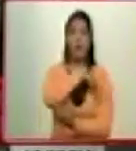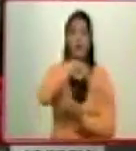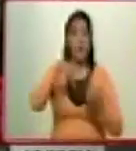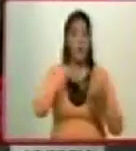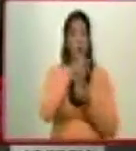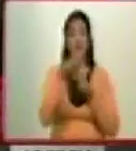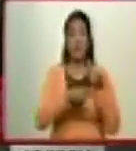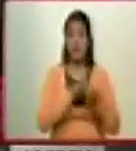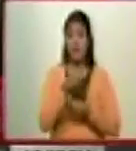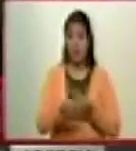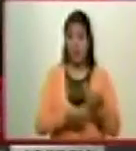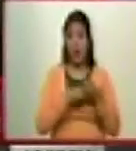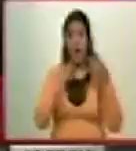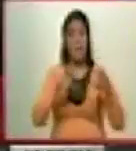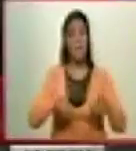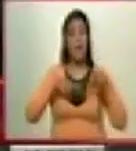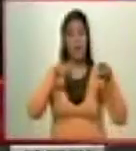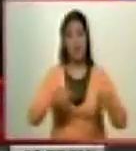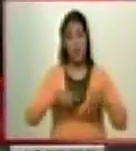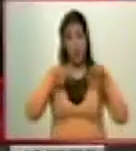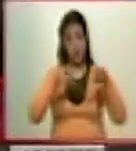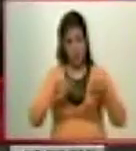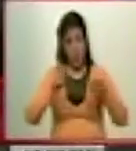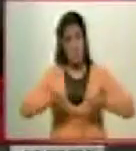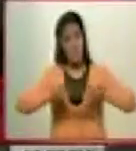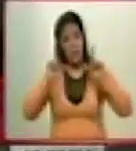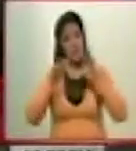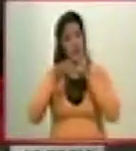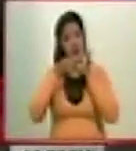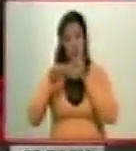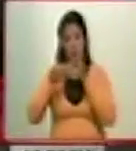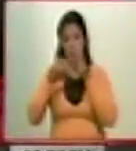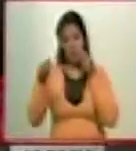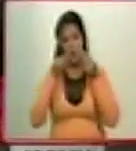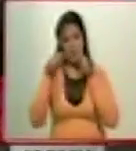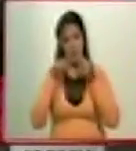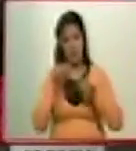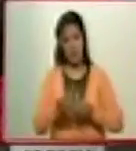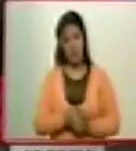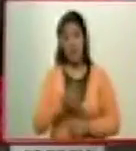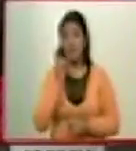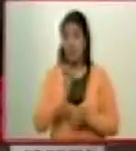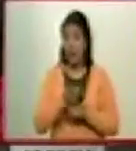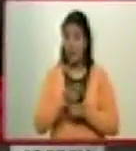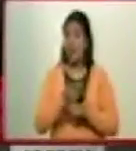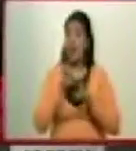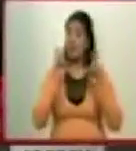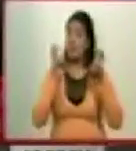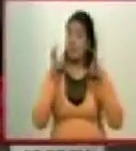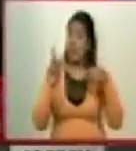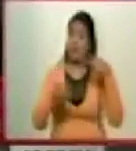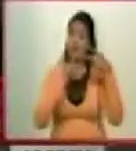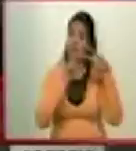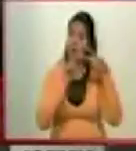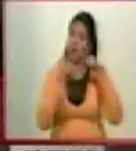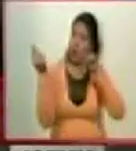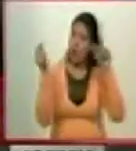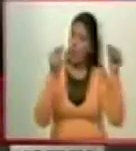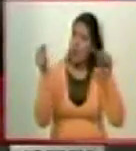ha hecho para una agricultura que nos permita la soberanía alimentaria. Y ese tiene que ser otro de los temas centrales,